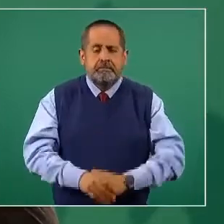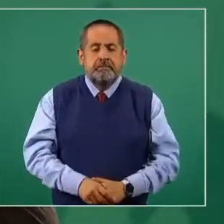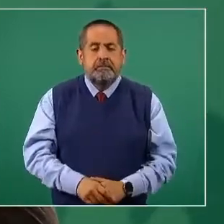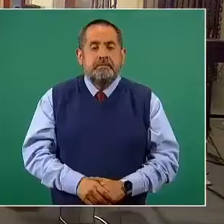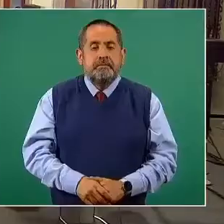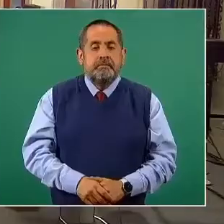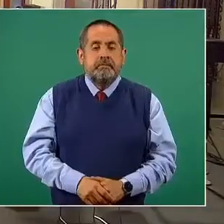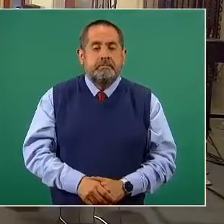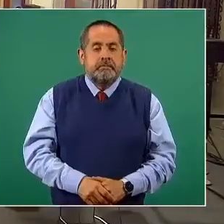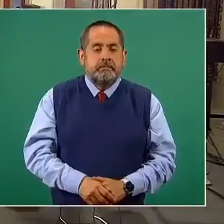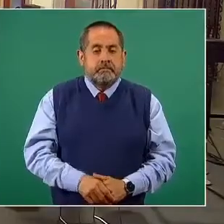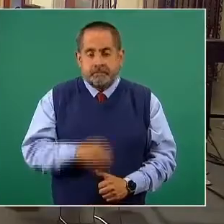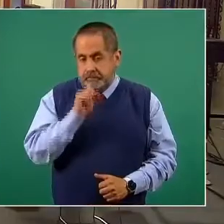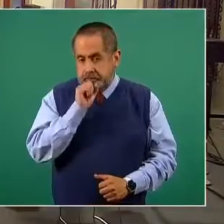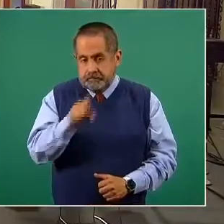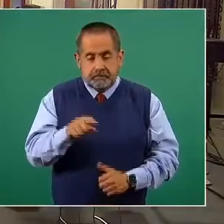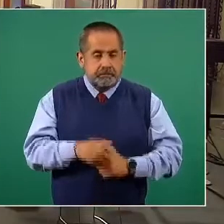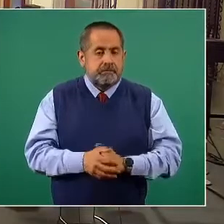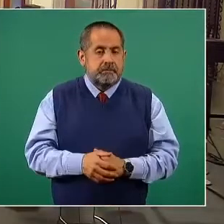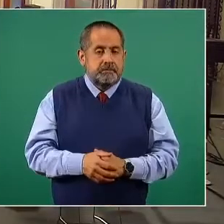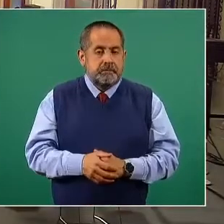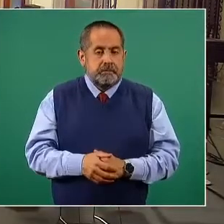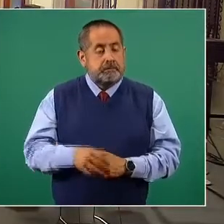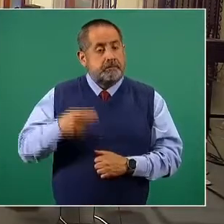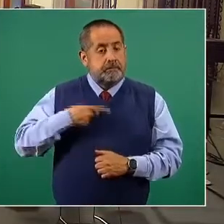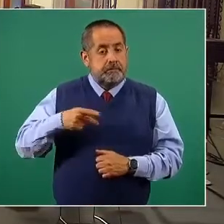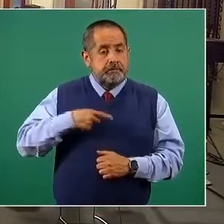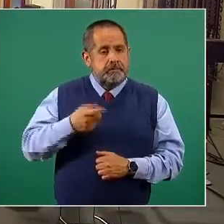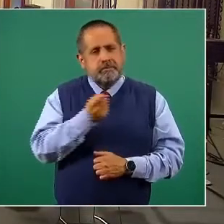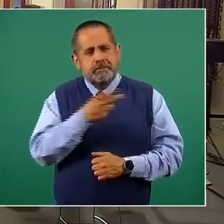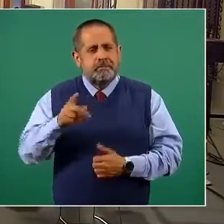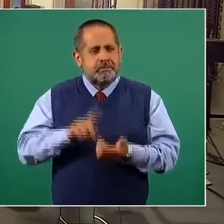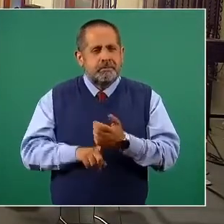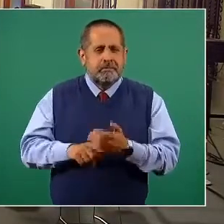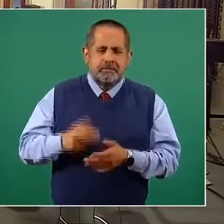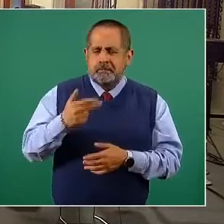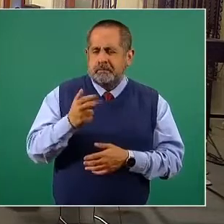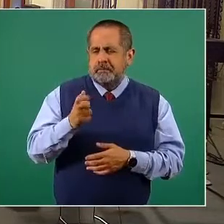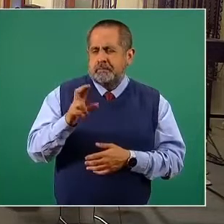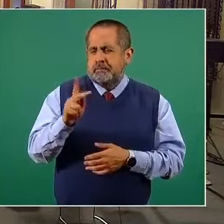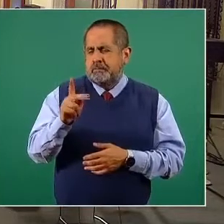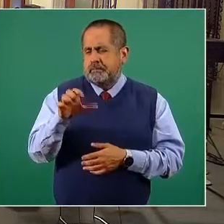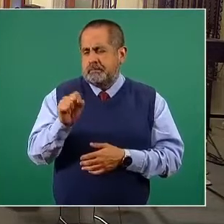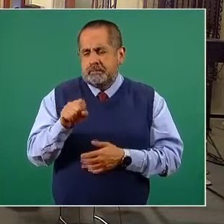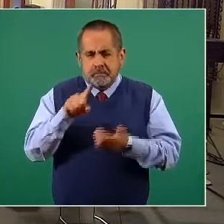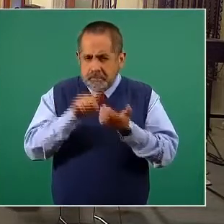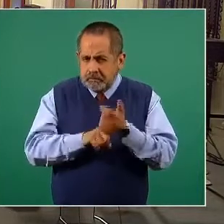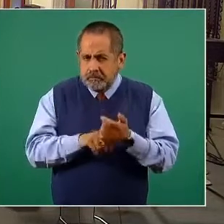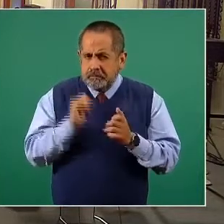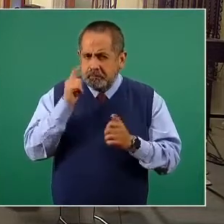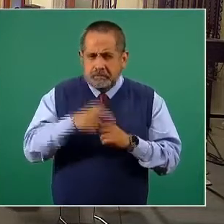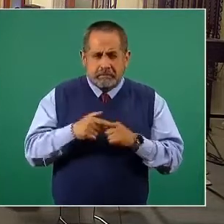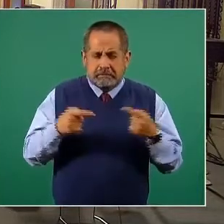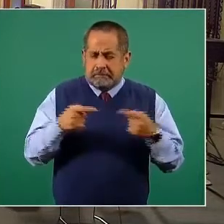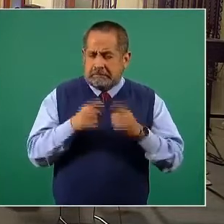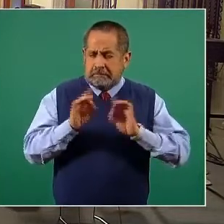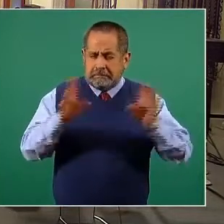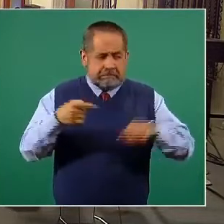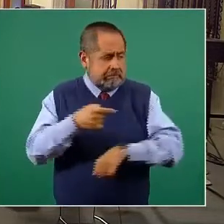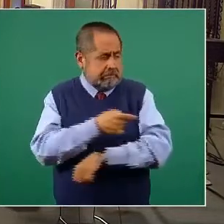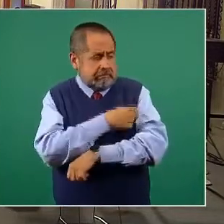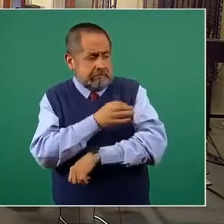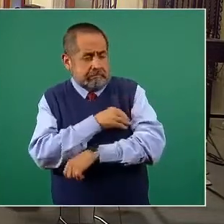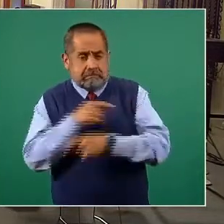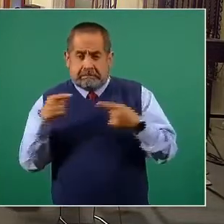Claro. Y también preguntar si las personas que han tenido herpes ¿tienen alguna dificultad con la vacuna?